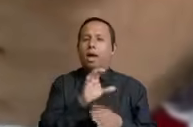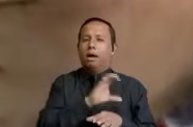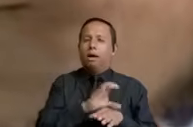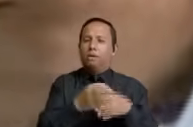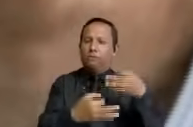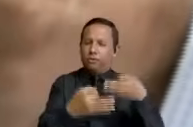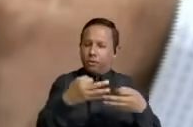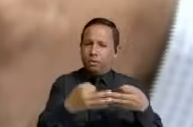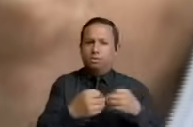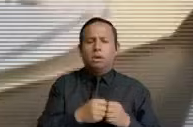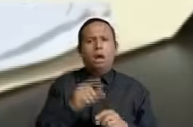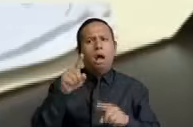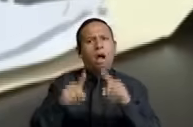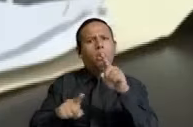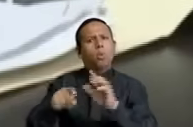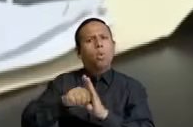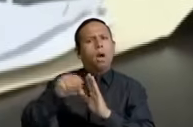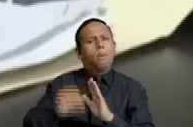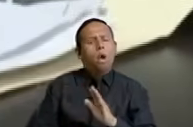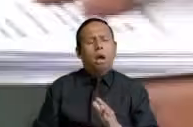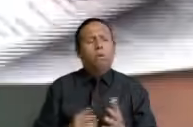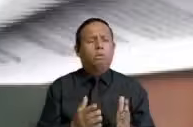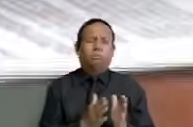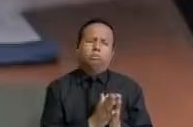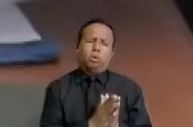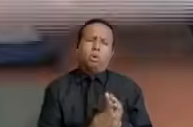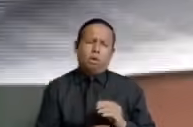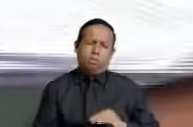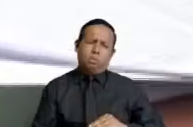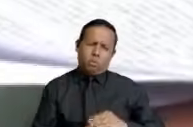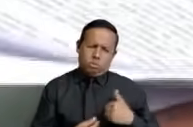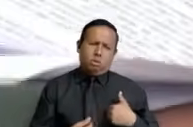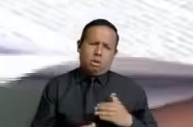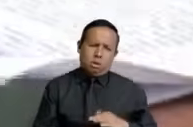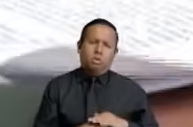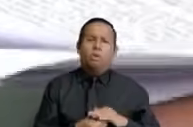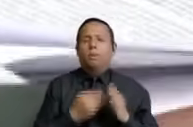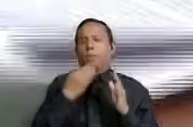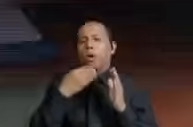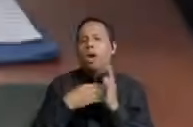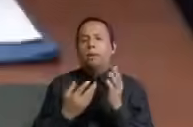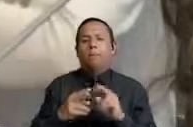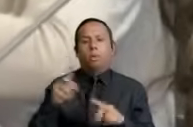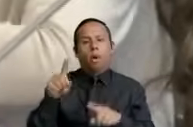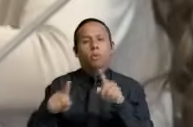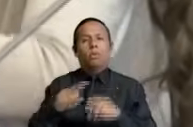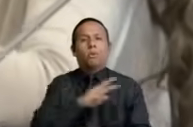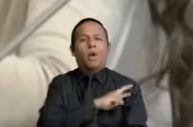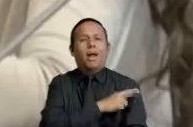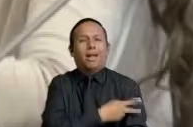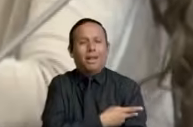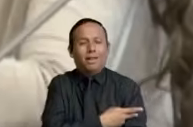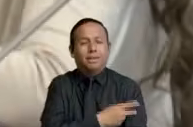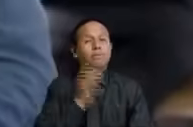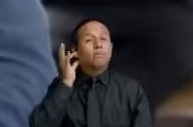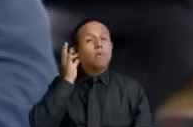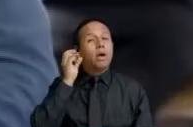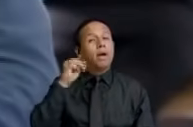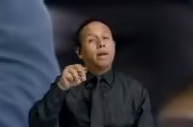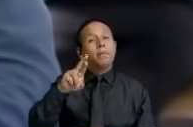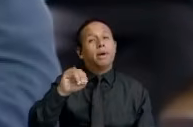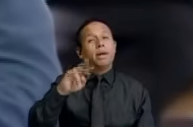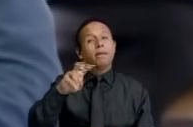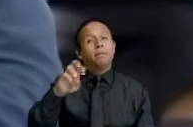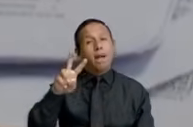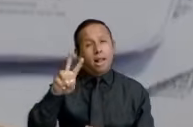de organizaciones y abogados reconocidos por ejemplo mencionó el caso vocales que involucra a Maribel barreno y Juan José